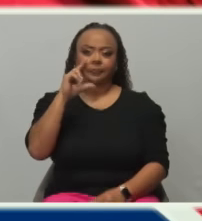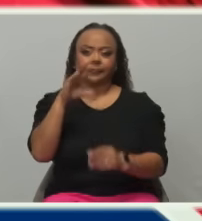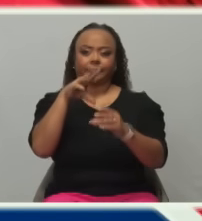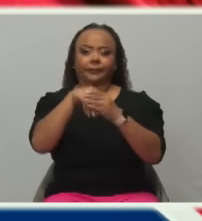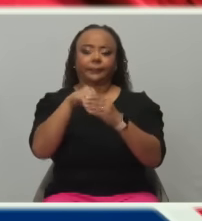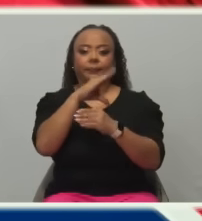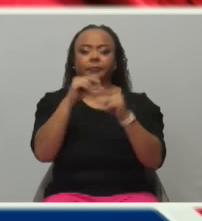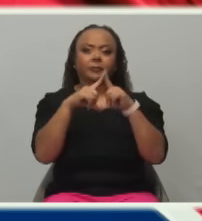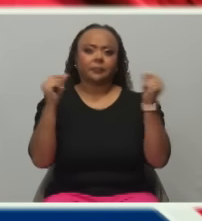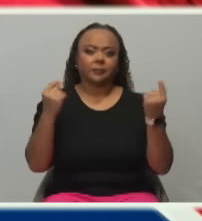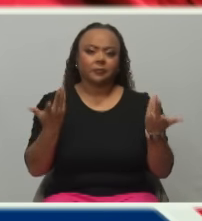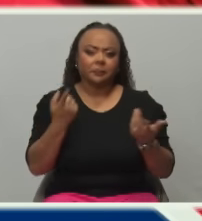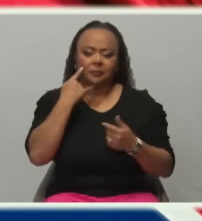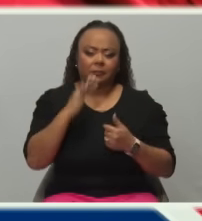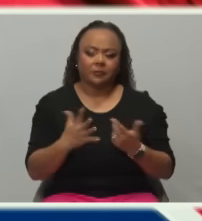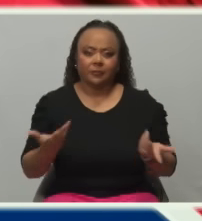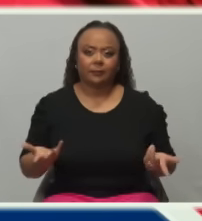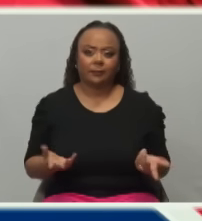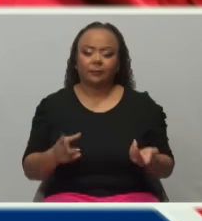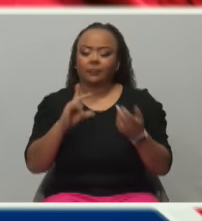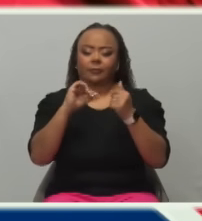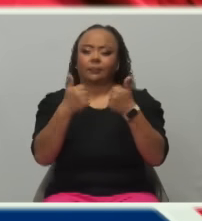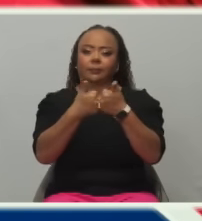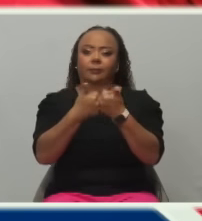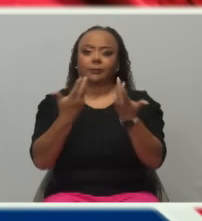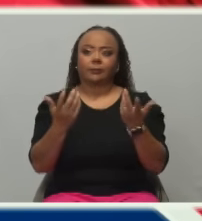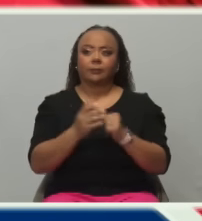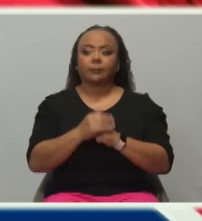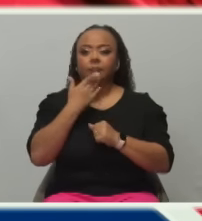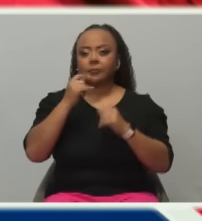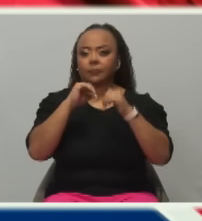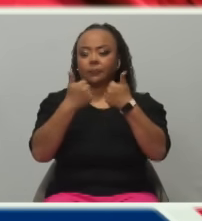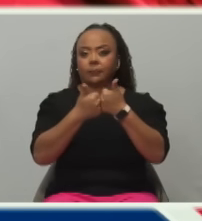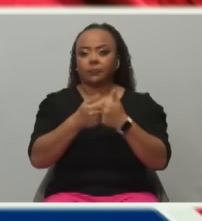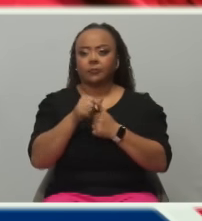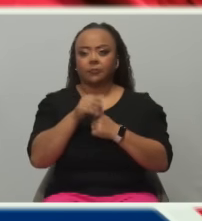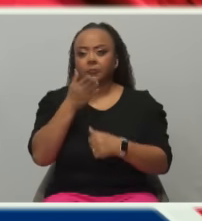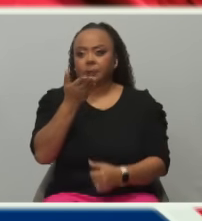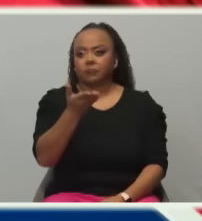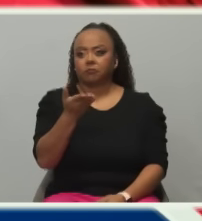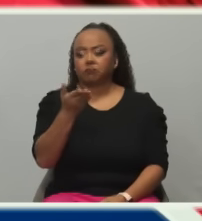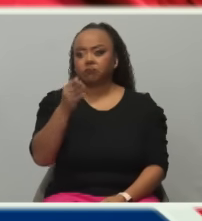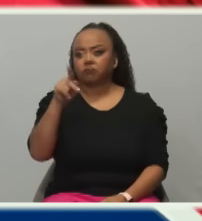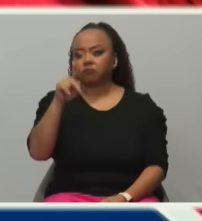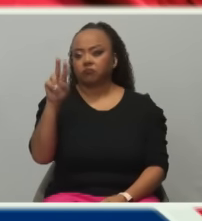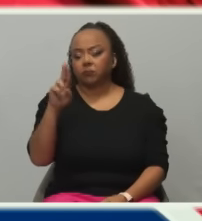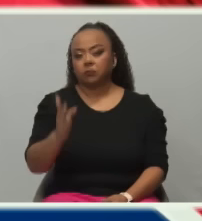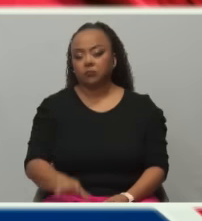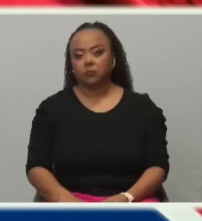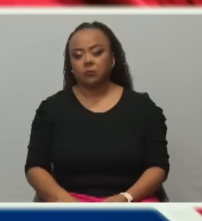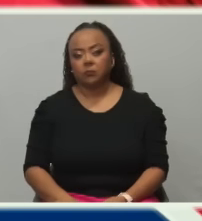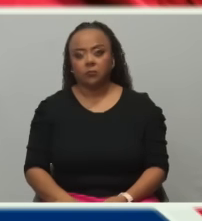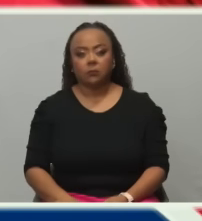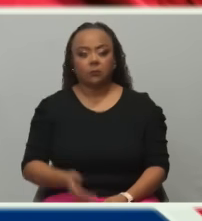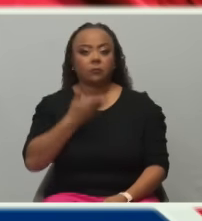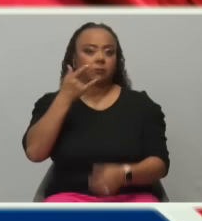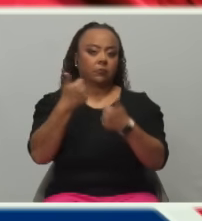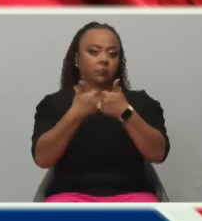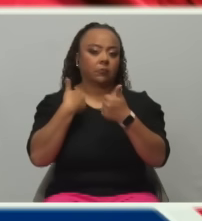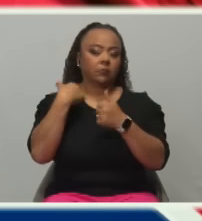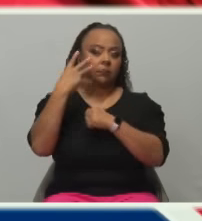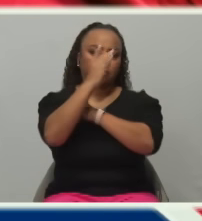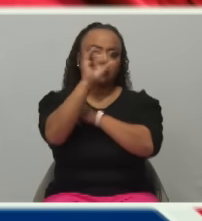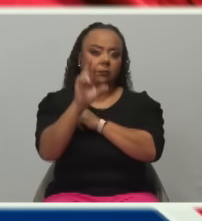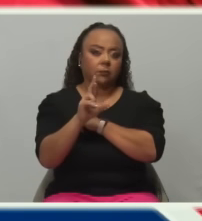del Managua pues parecido O sea no son rivales el mejor partido Cristian este de Filadelfia es el mejor partido que ha tenido Vladimir Quesada fuera de Costa Rica sí